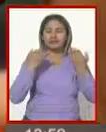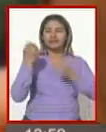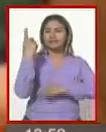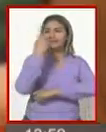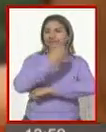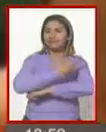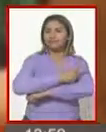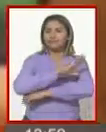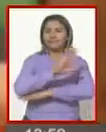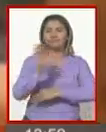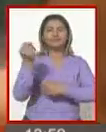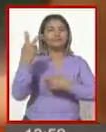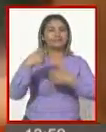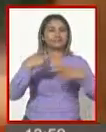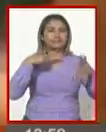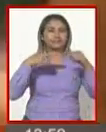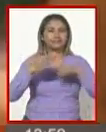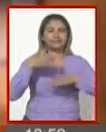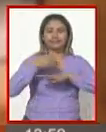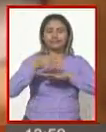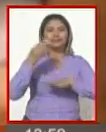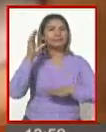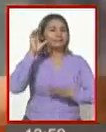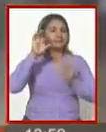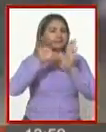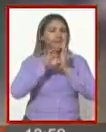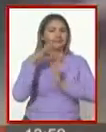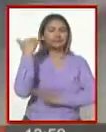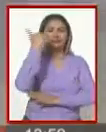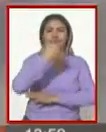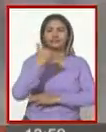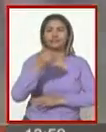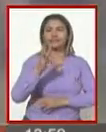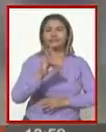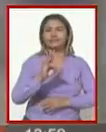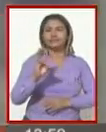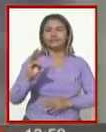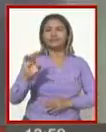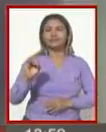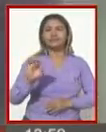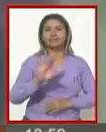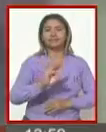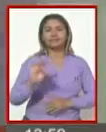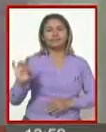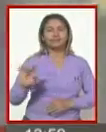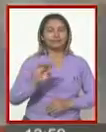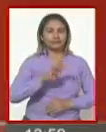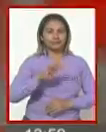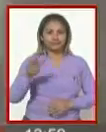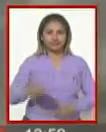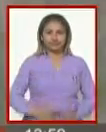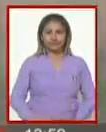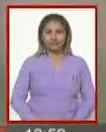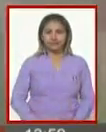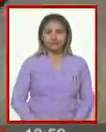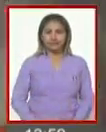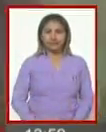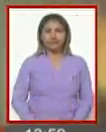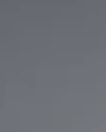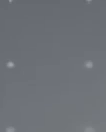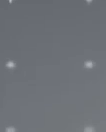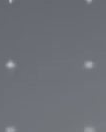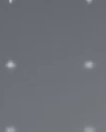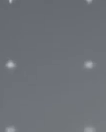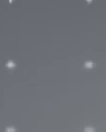Reporteros al día, porque tú eres parte de la noticia. Envía tus imágenes al WhatsApp 770-88444.